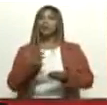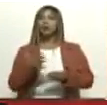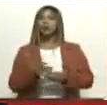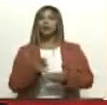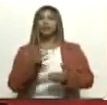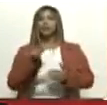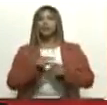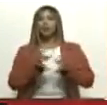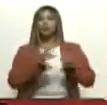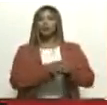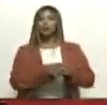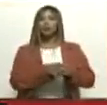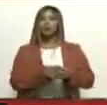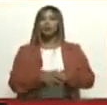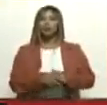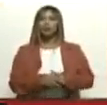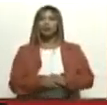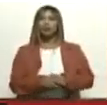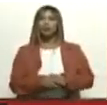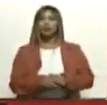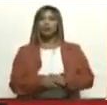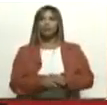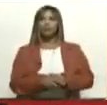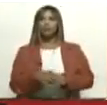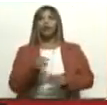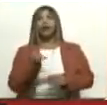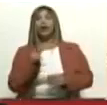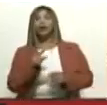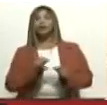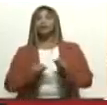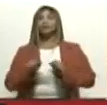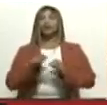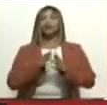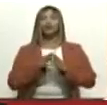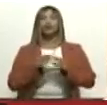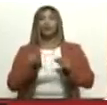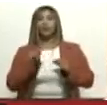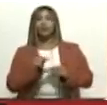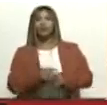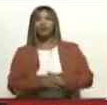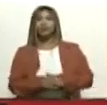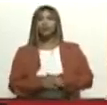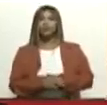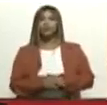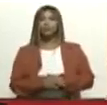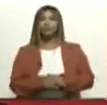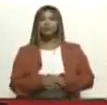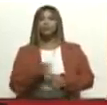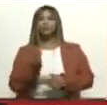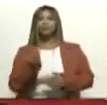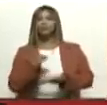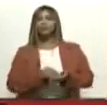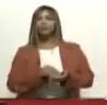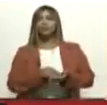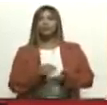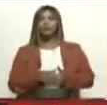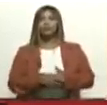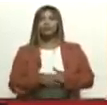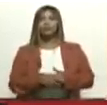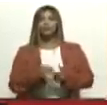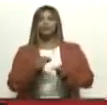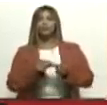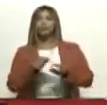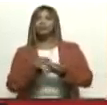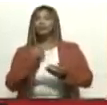una élite. Uh-huh. Por eso, ¿no?, es que hablábamos. Entonces hay que evitar todas esas cosas, porque la verdad es que muchas veces la literatura